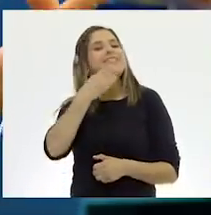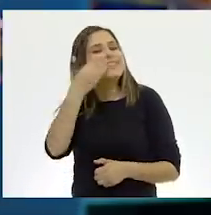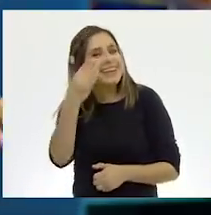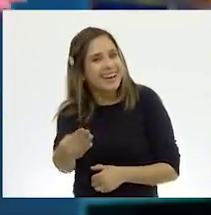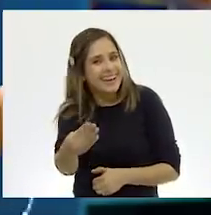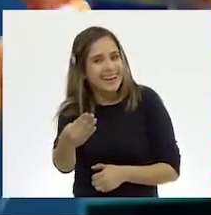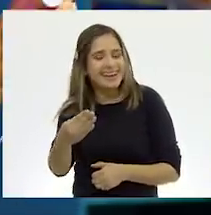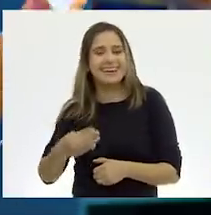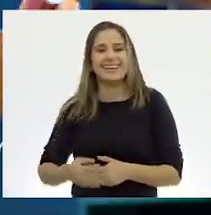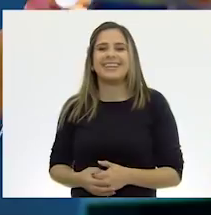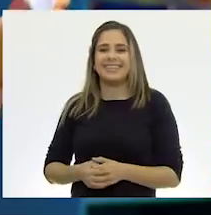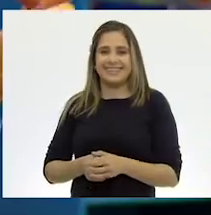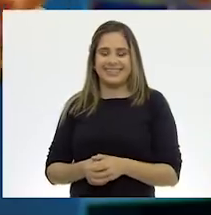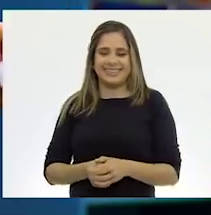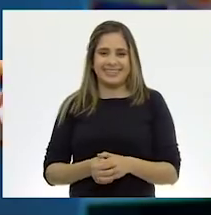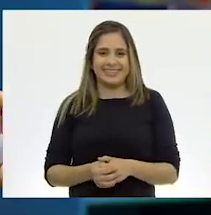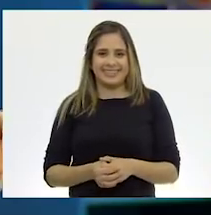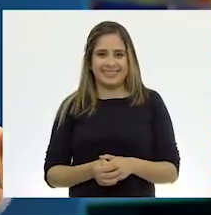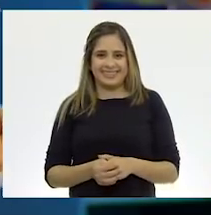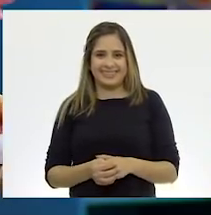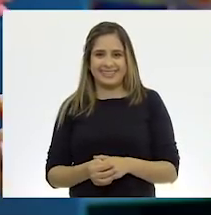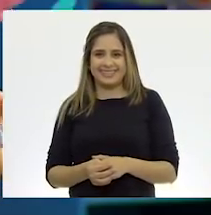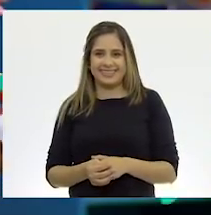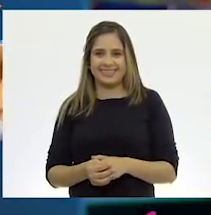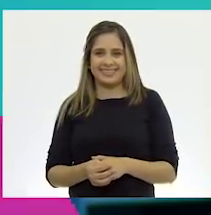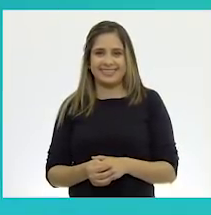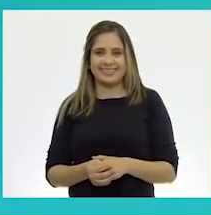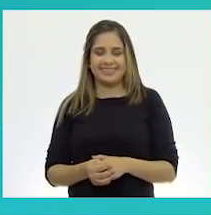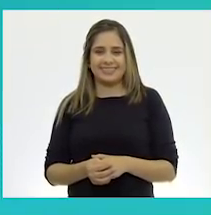¡Muy bien!